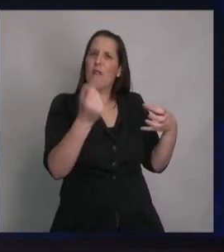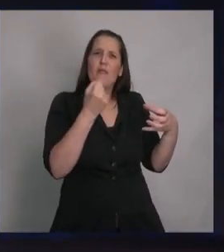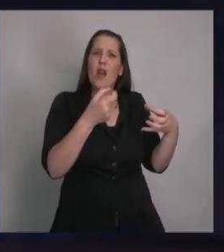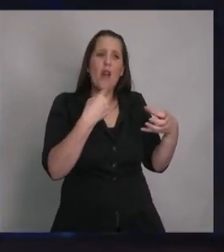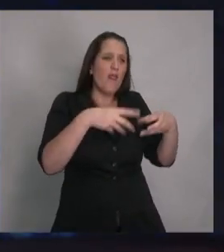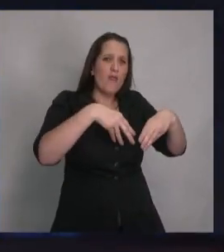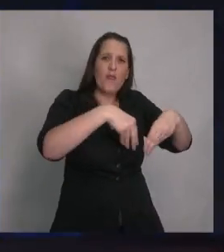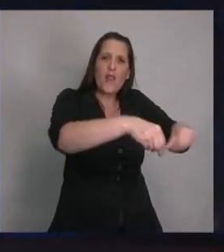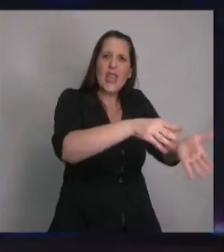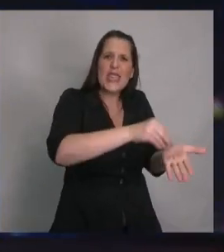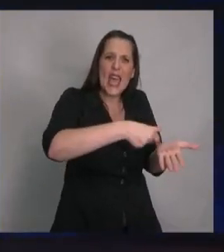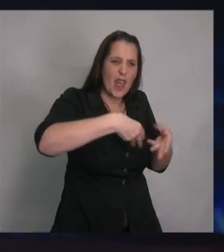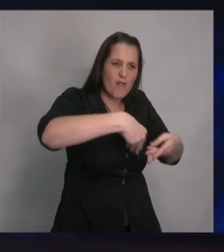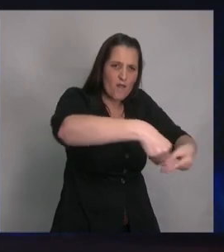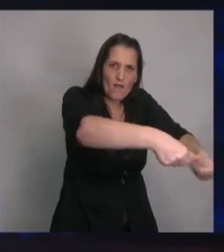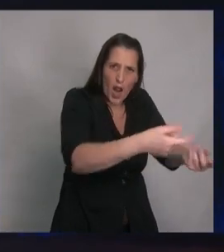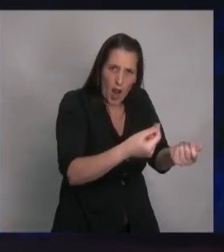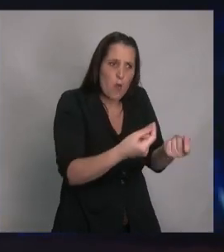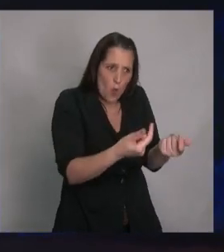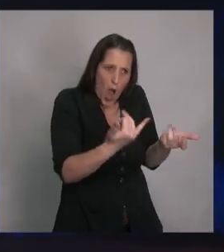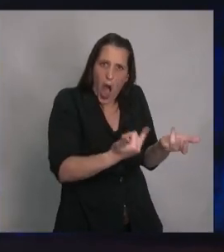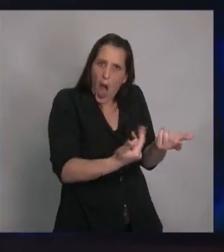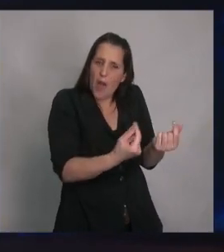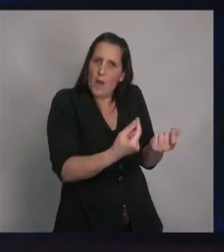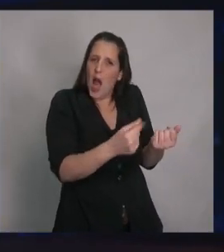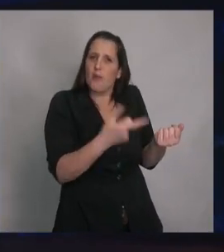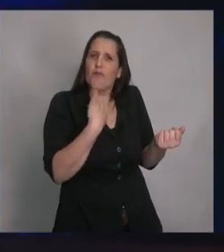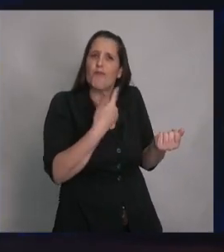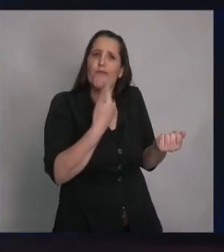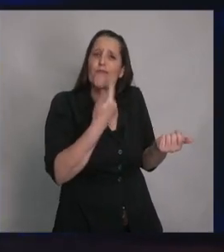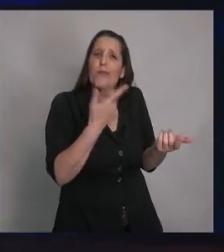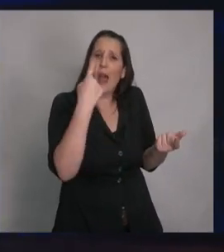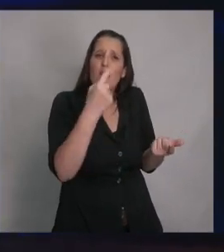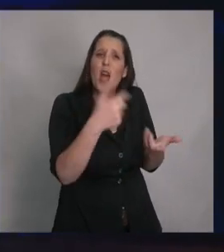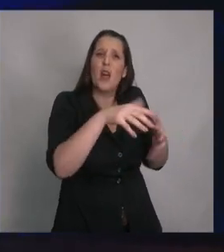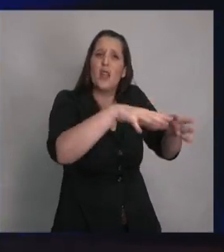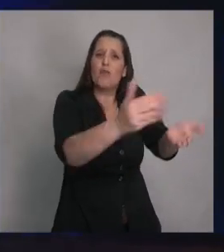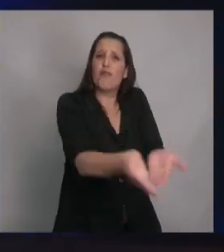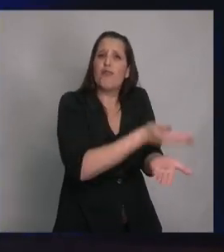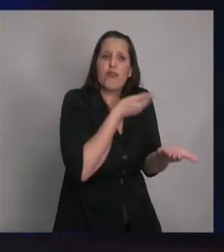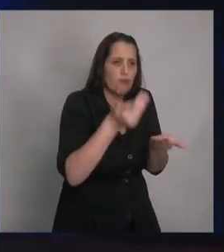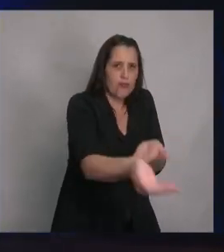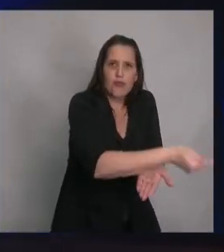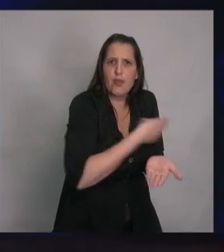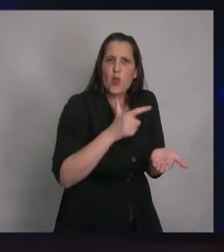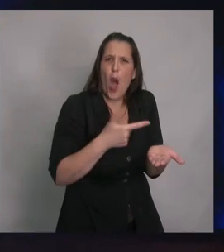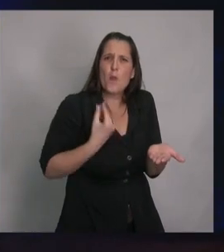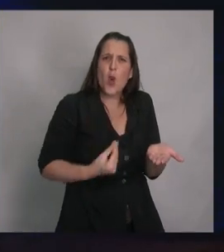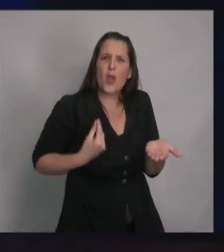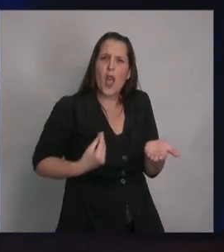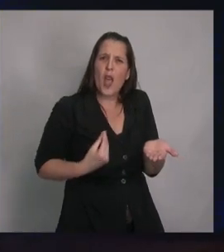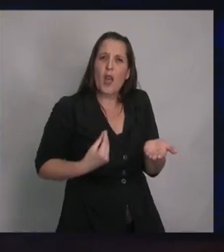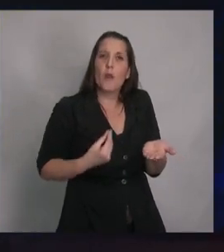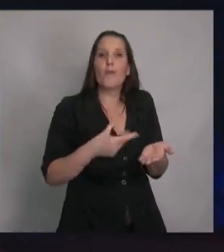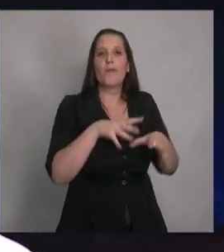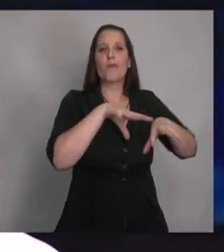alimentos, porque ha sido concentrada pavorosamente en manos de los narcotraficantes, que la tienen como